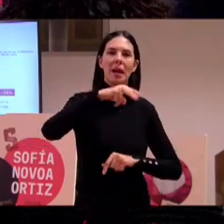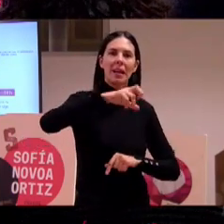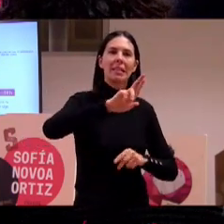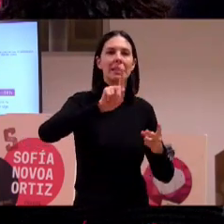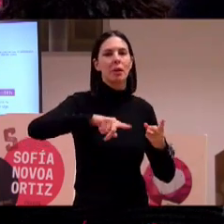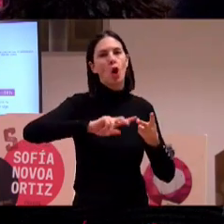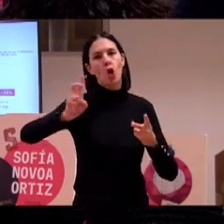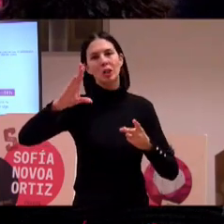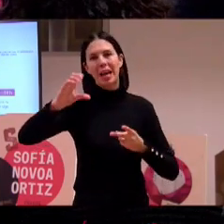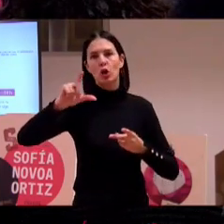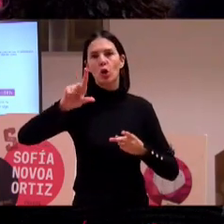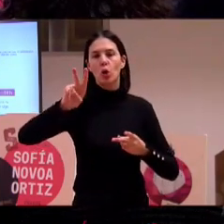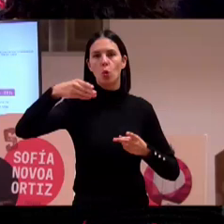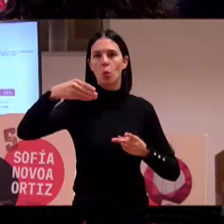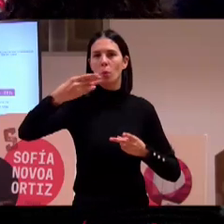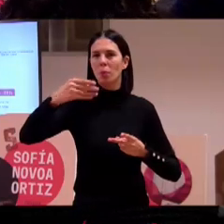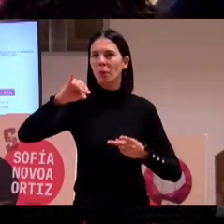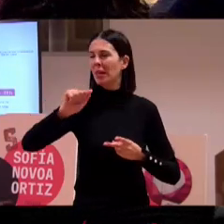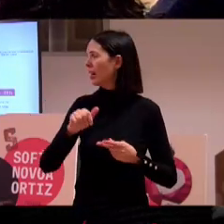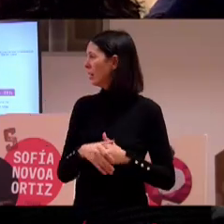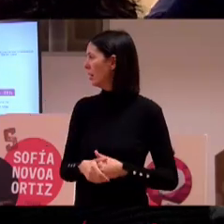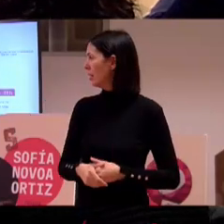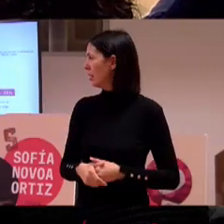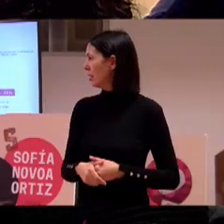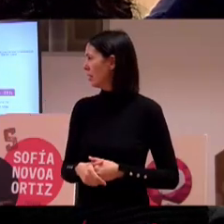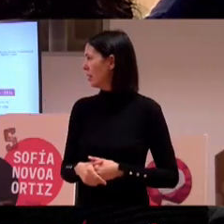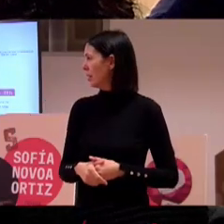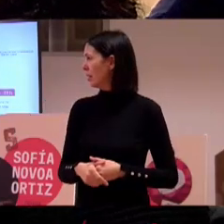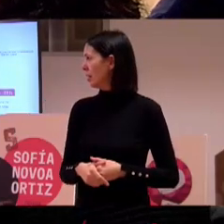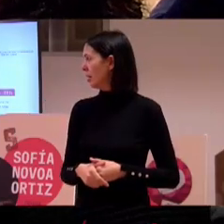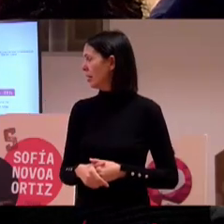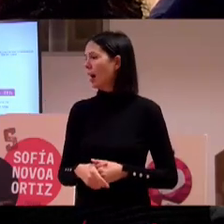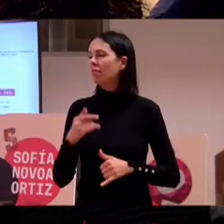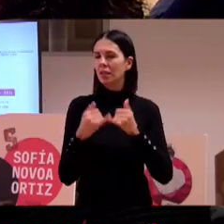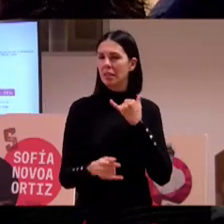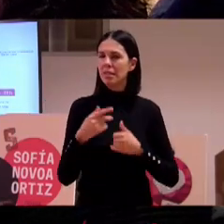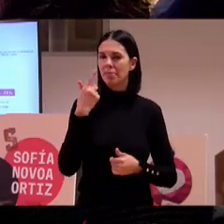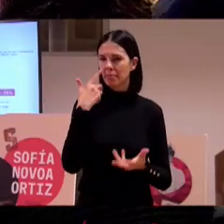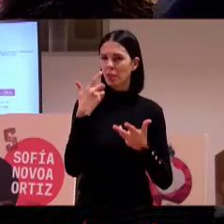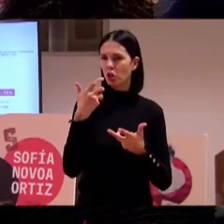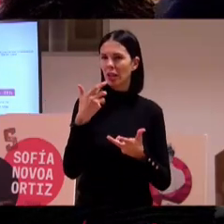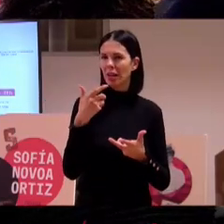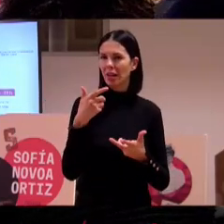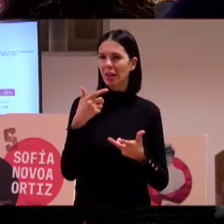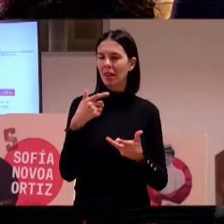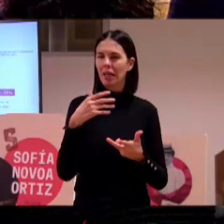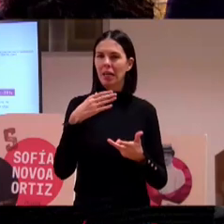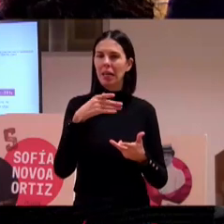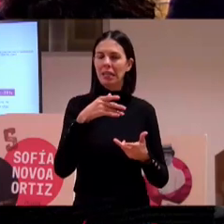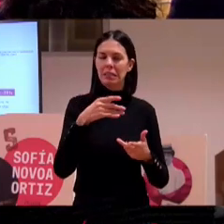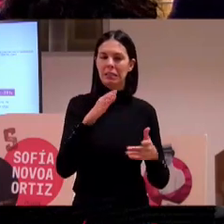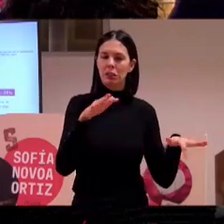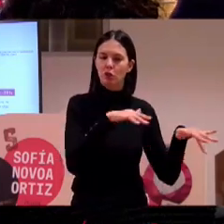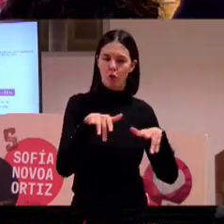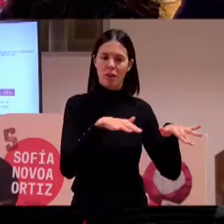Columbia University. O que sí que veo que Sofía dejó también ahí pegada a la familia. Hay una, dejó una estela, ¿no? Sí,